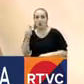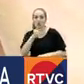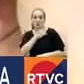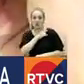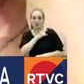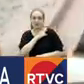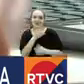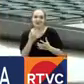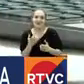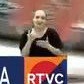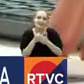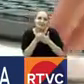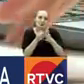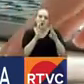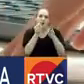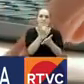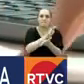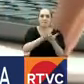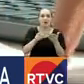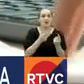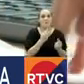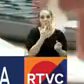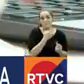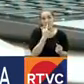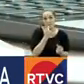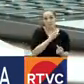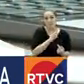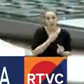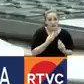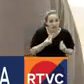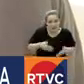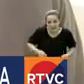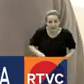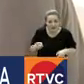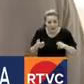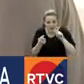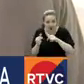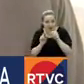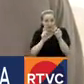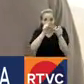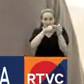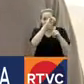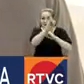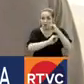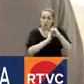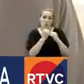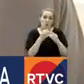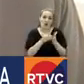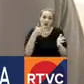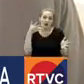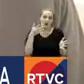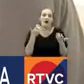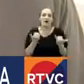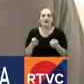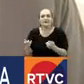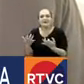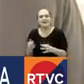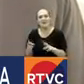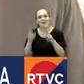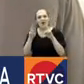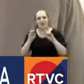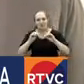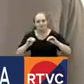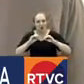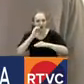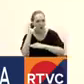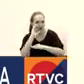recursos para pagar su educación en el exterior. También sueña con ofrecer sus conocimientos a Colombia para que más niños y jóvenes se